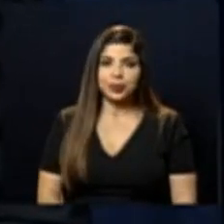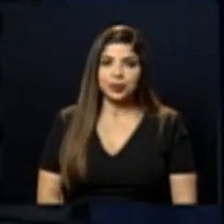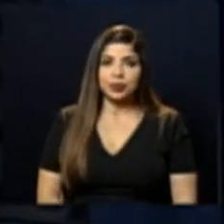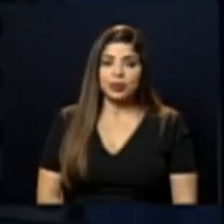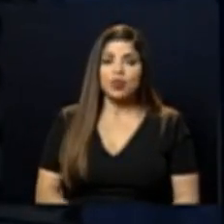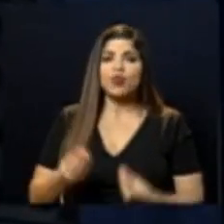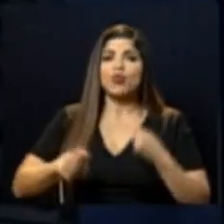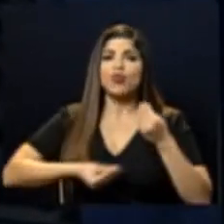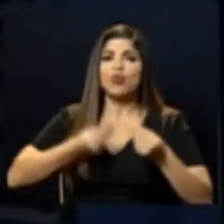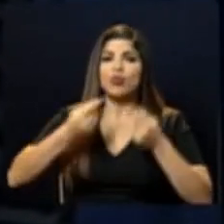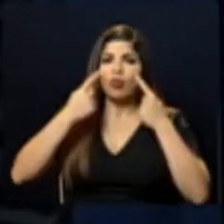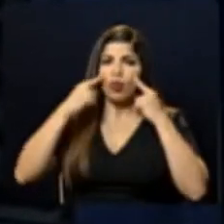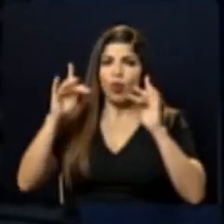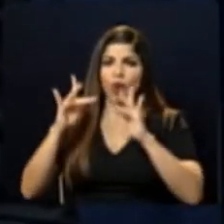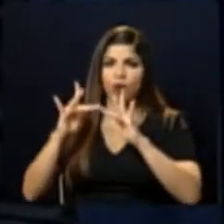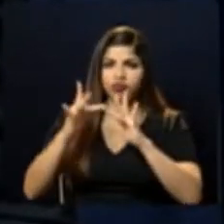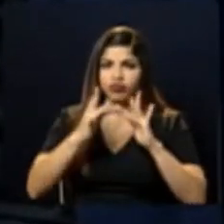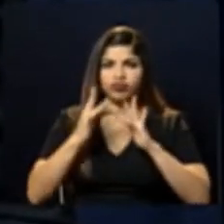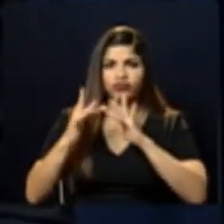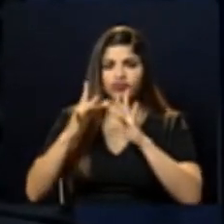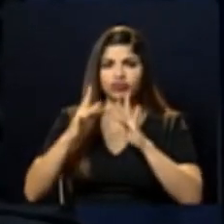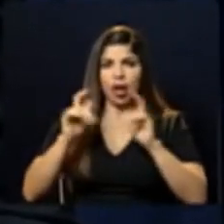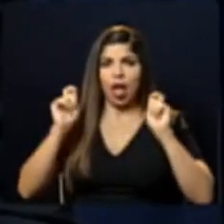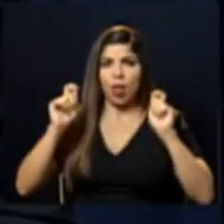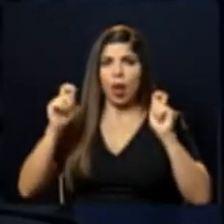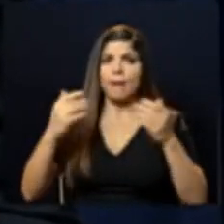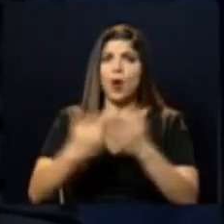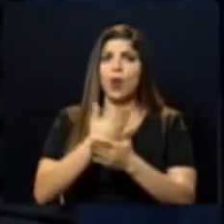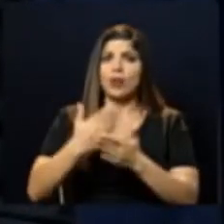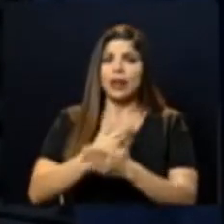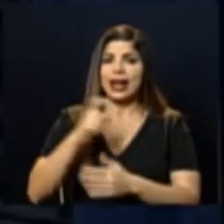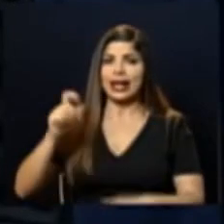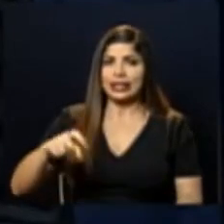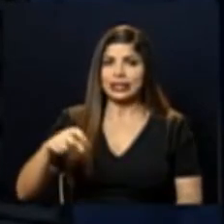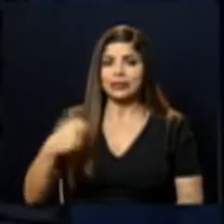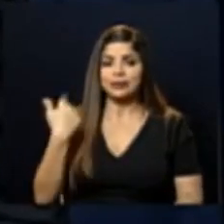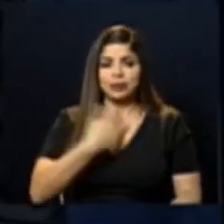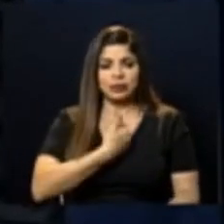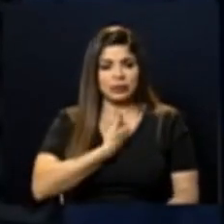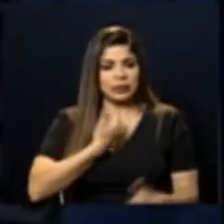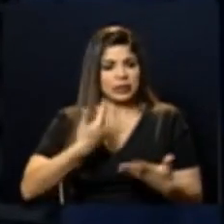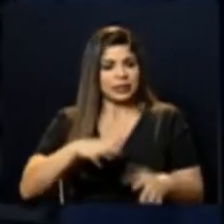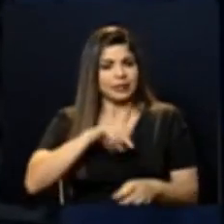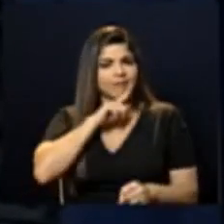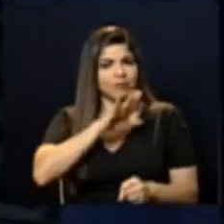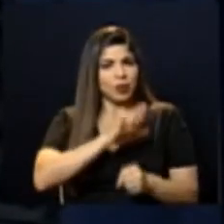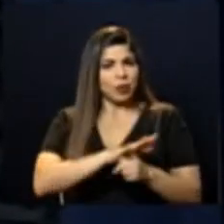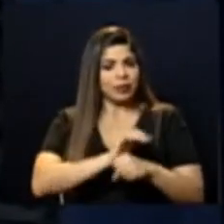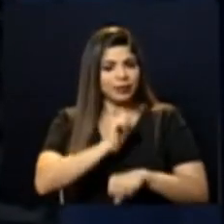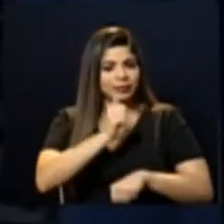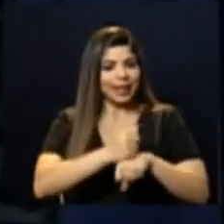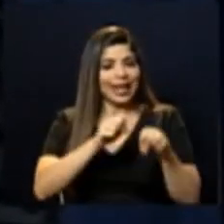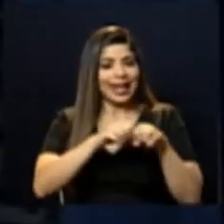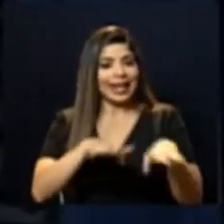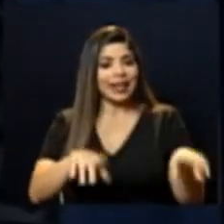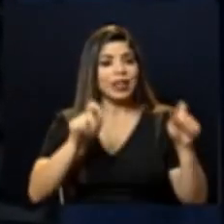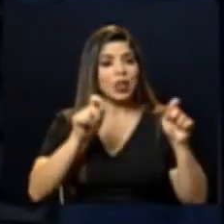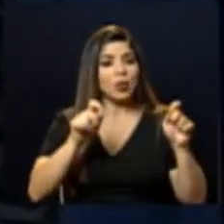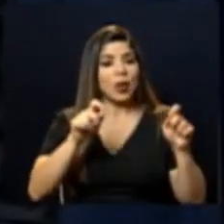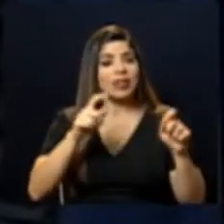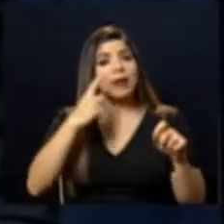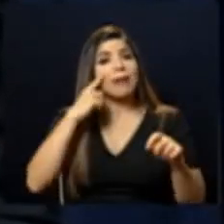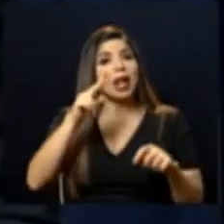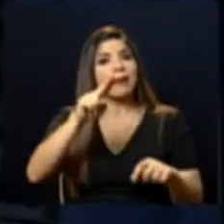Para lograr la conectividad que requiere la educación moderna, nos hemos comprometido a formar la red educativa del